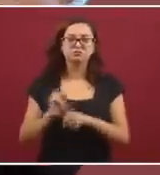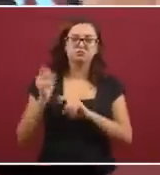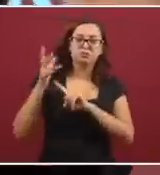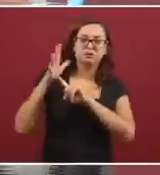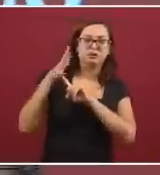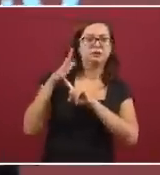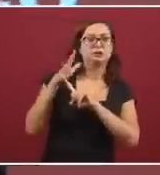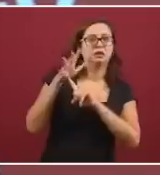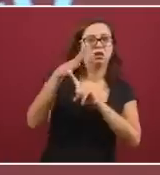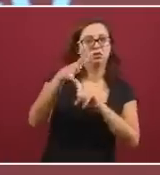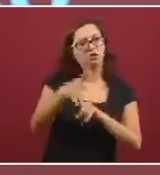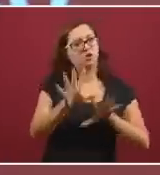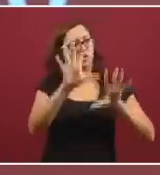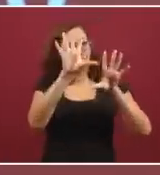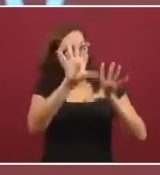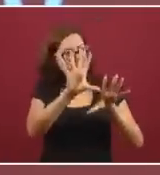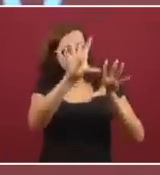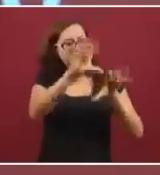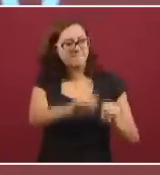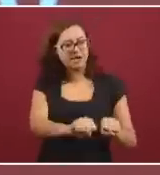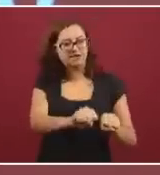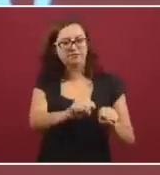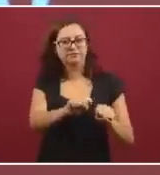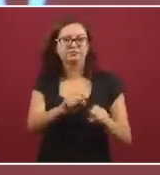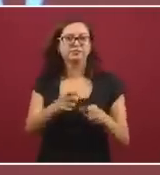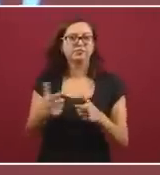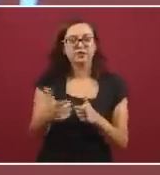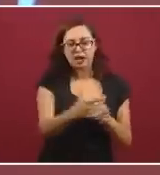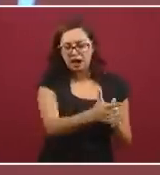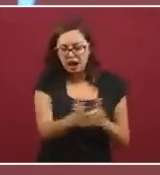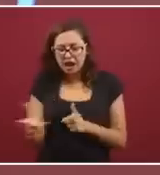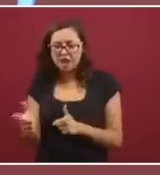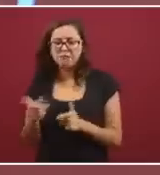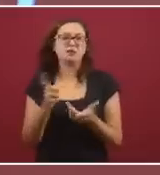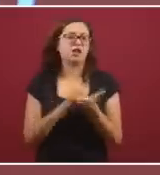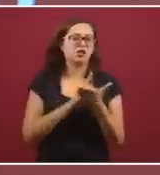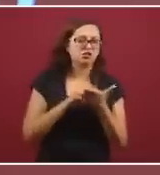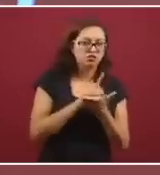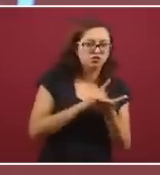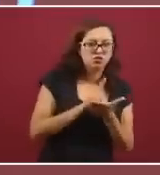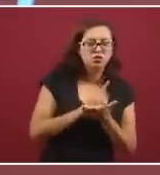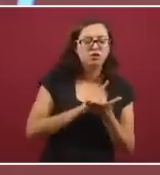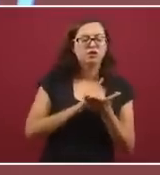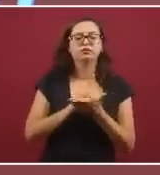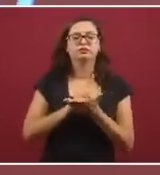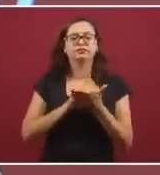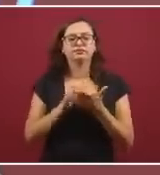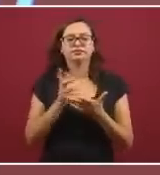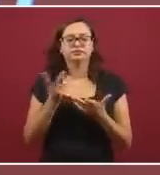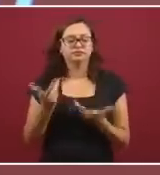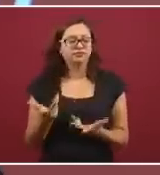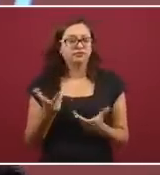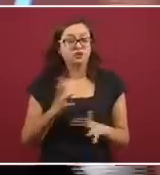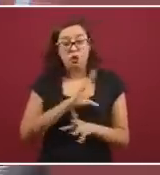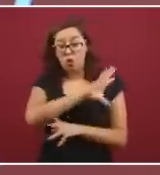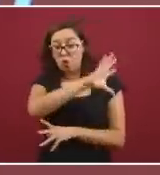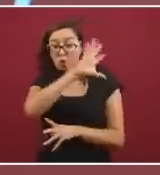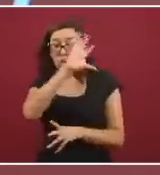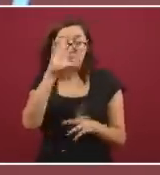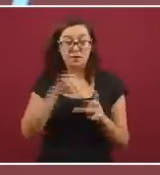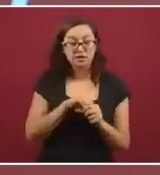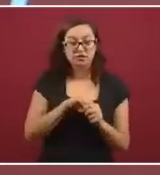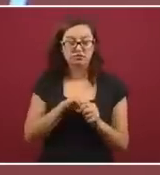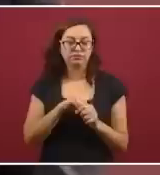la semana armas drogas entonces todo eso